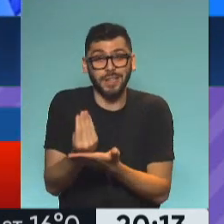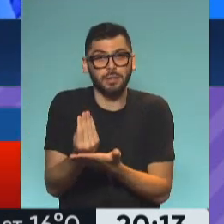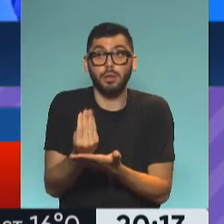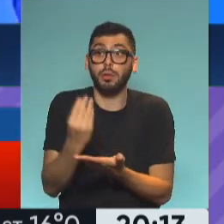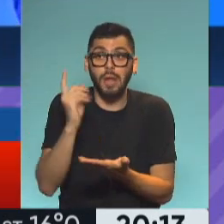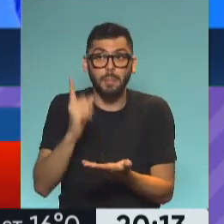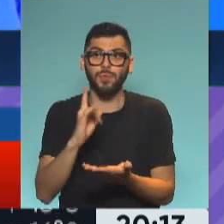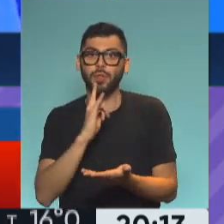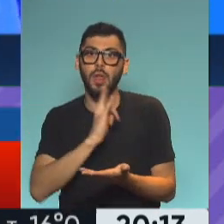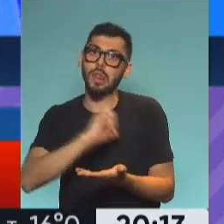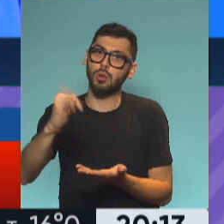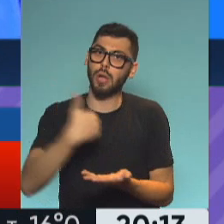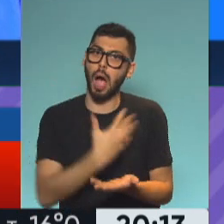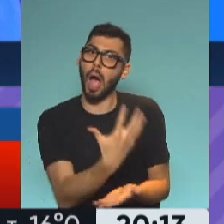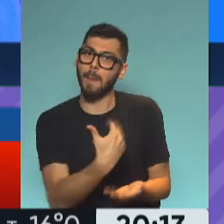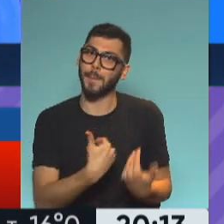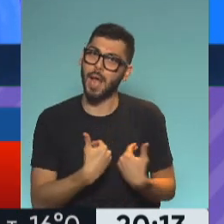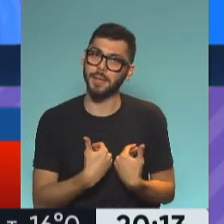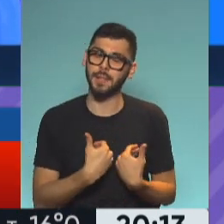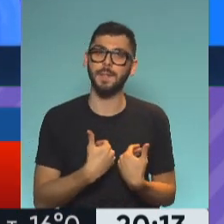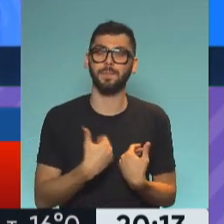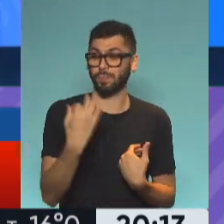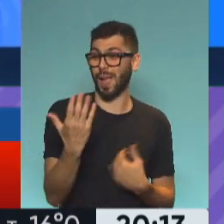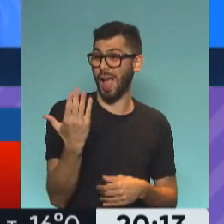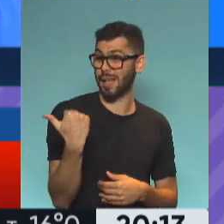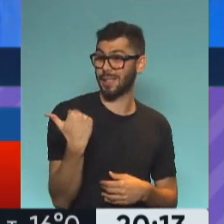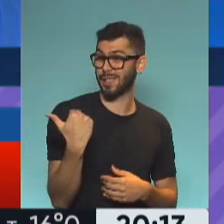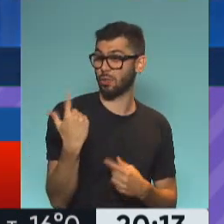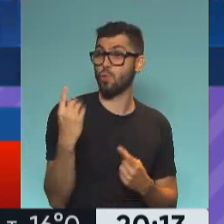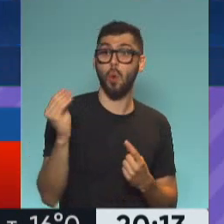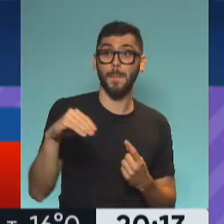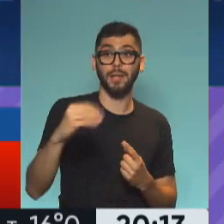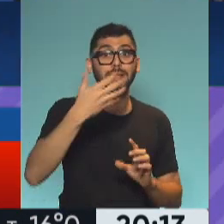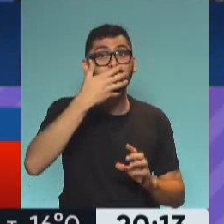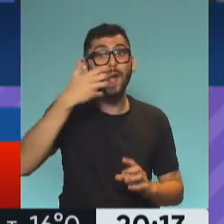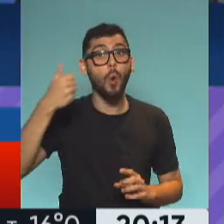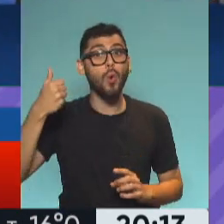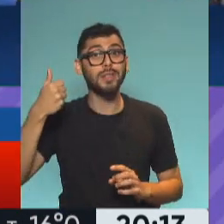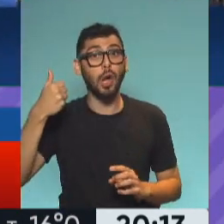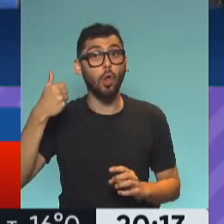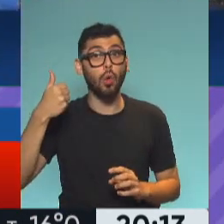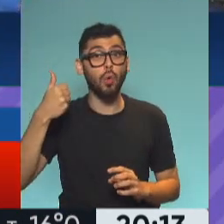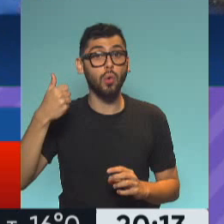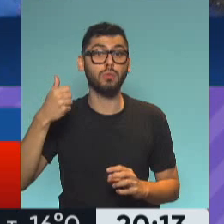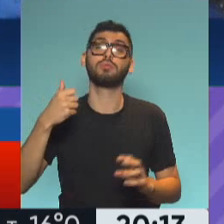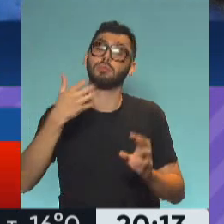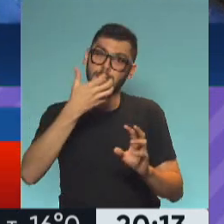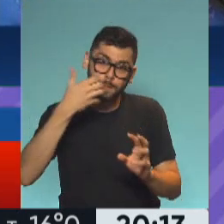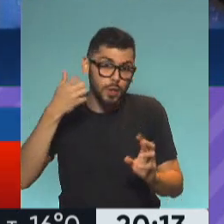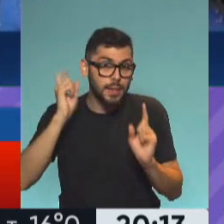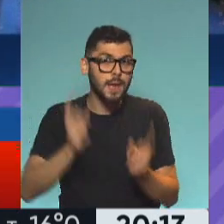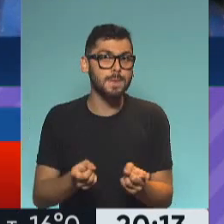denuncias de amenazas de hecho en el día de ayer otro candidato fue secuestrado hay que sumar el tema de los secuestros